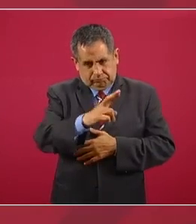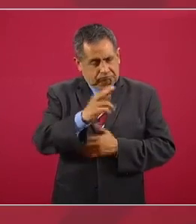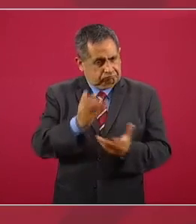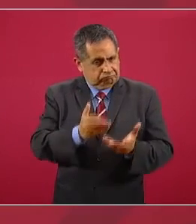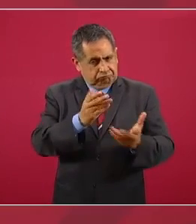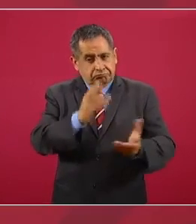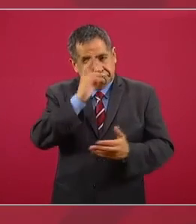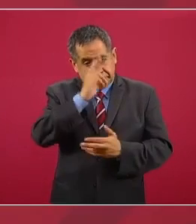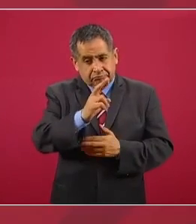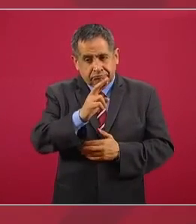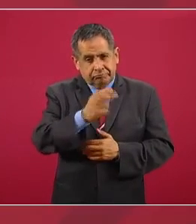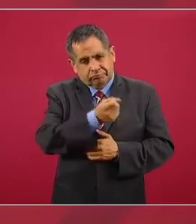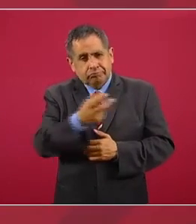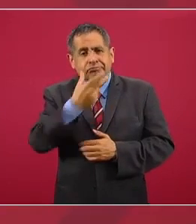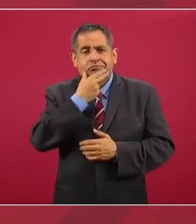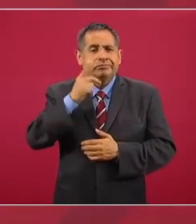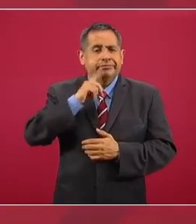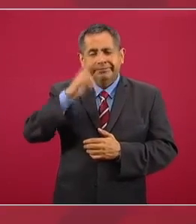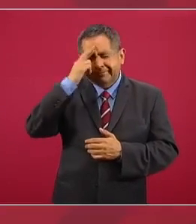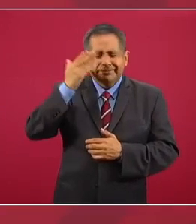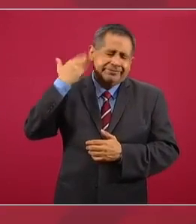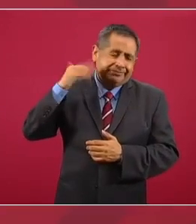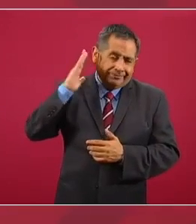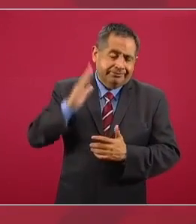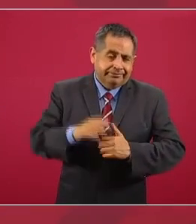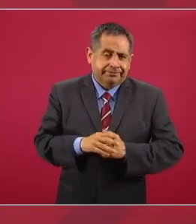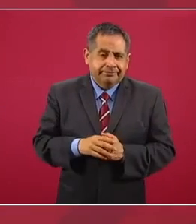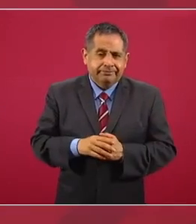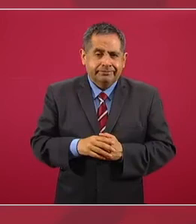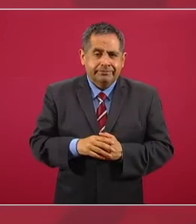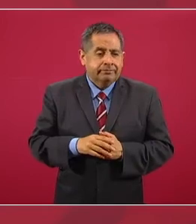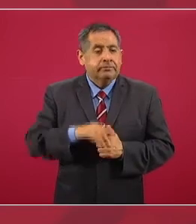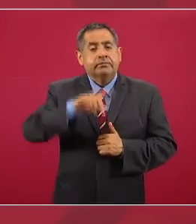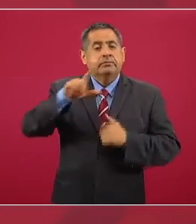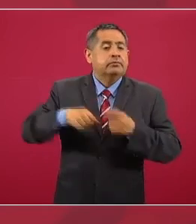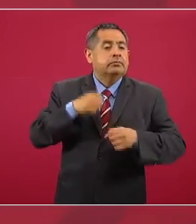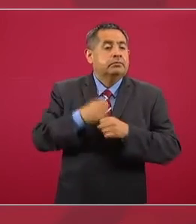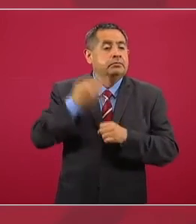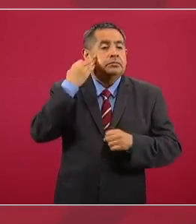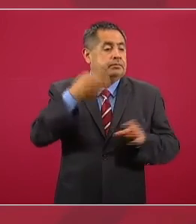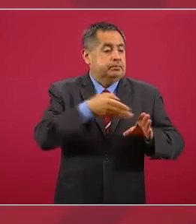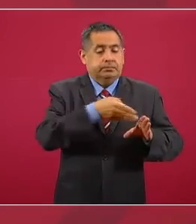a las maestras, a los maestros. En el periodo neoliberal